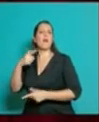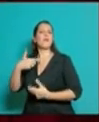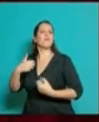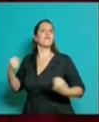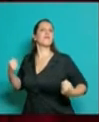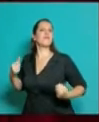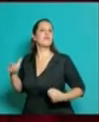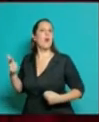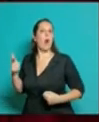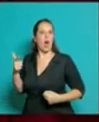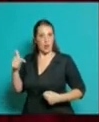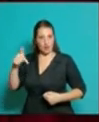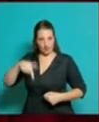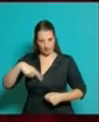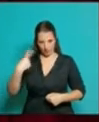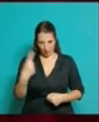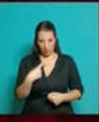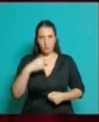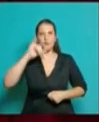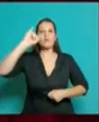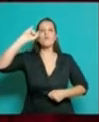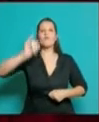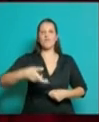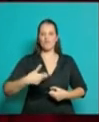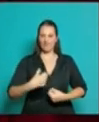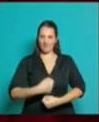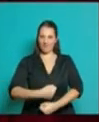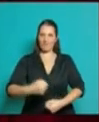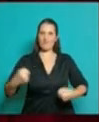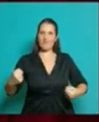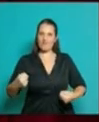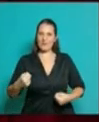que la realidad argentina hoy no se vive.